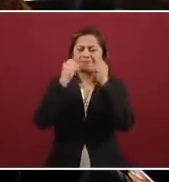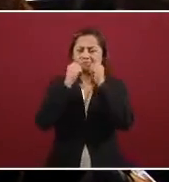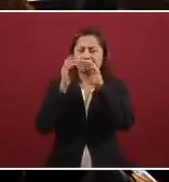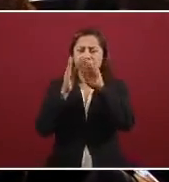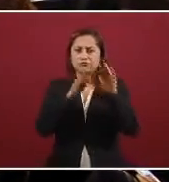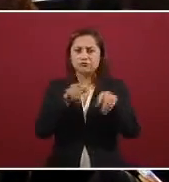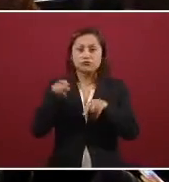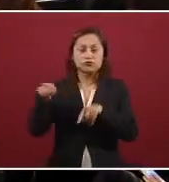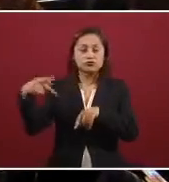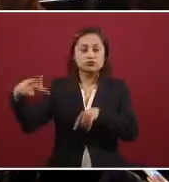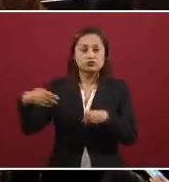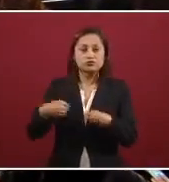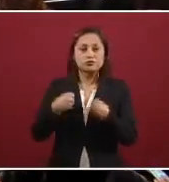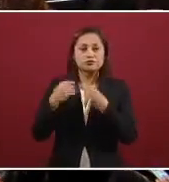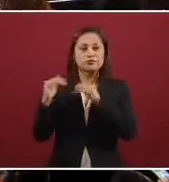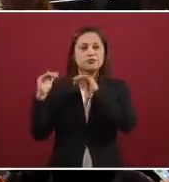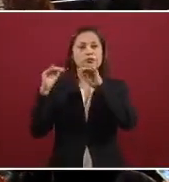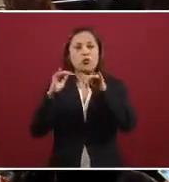Entonces,